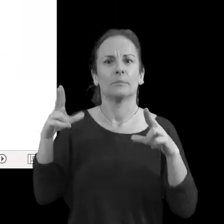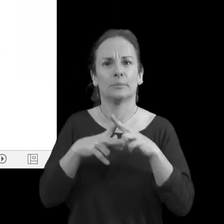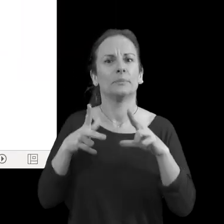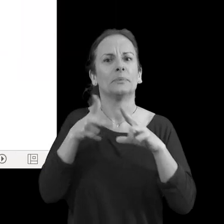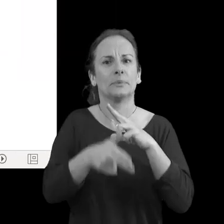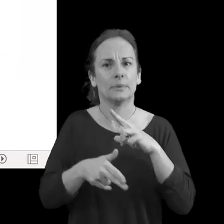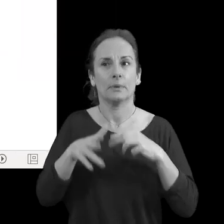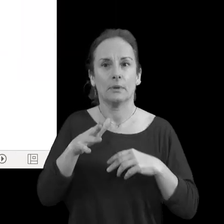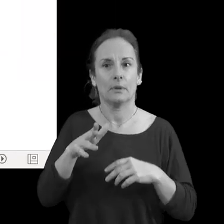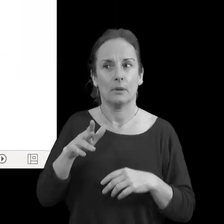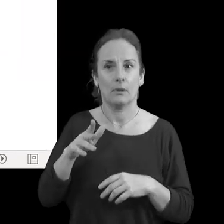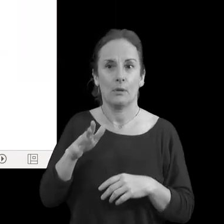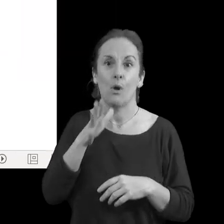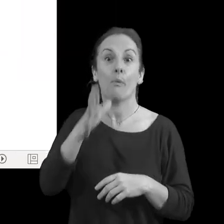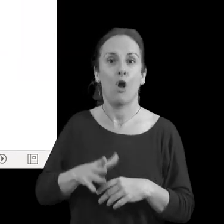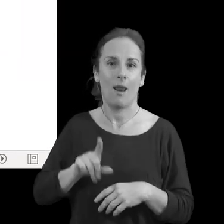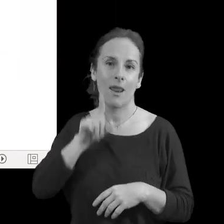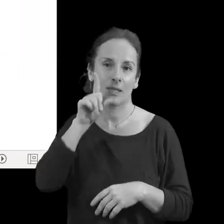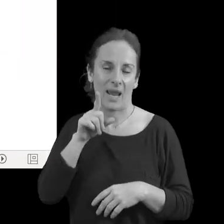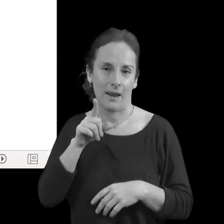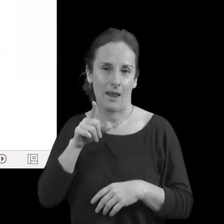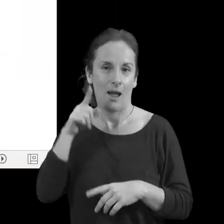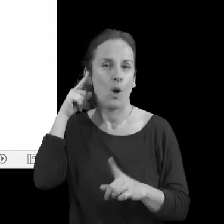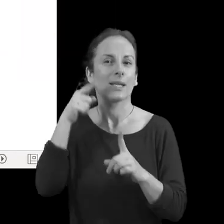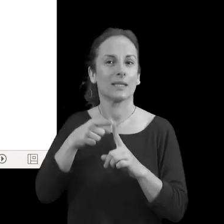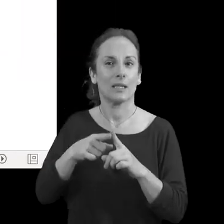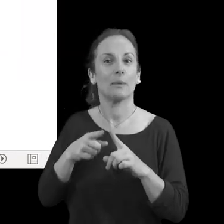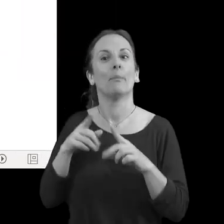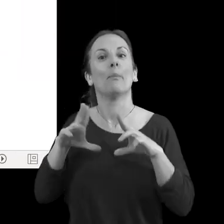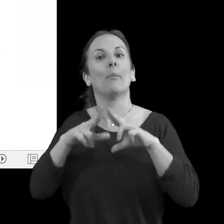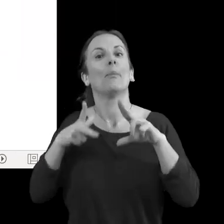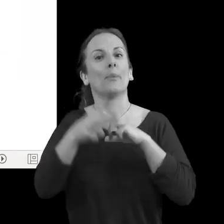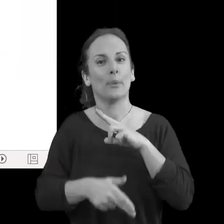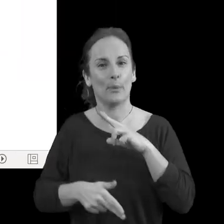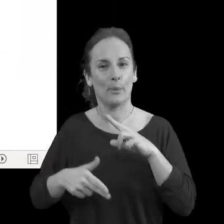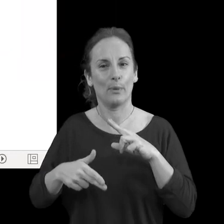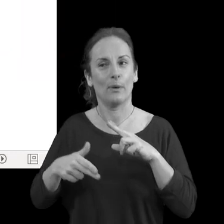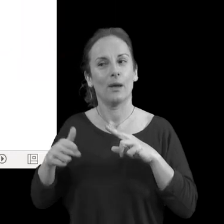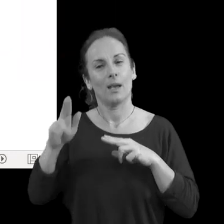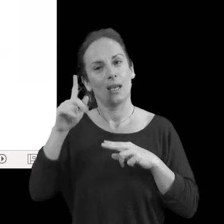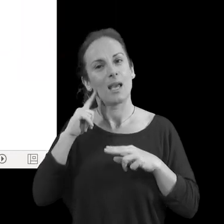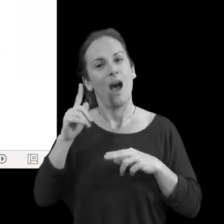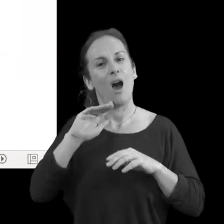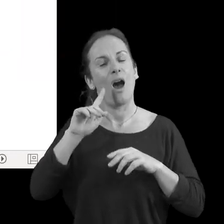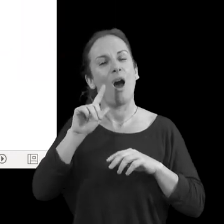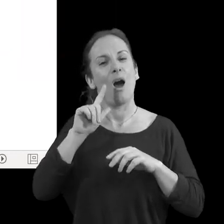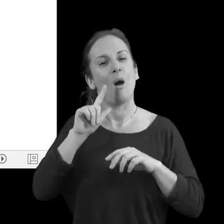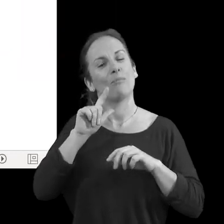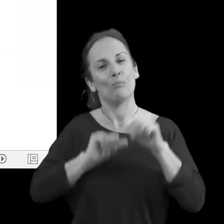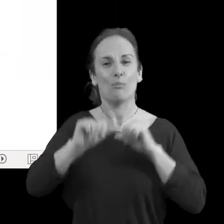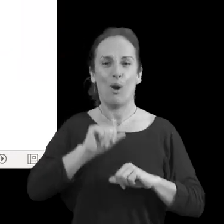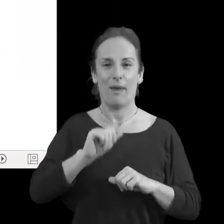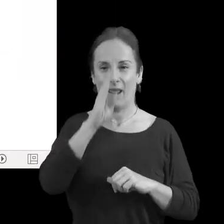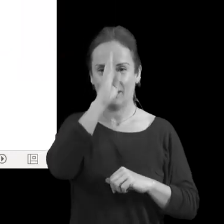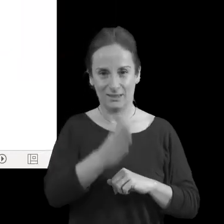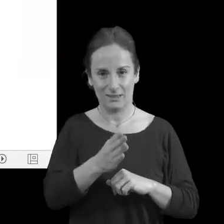ser lesbianas, ¿no? De hecho, se supone que las van a corregir y las van a orientar a la heterosexualidad, ¿no? Bueno, pues